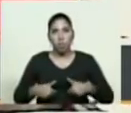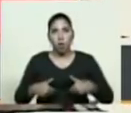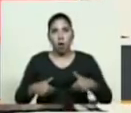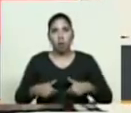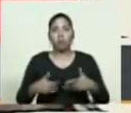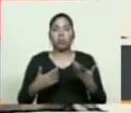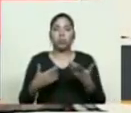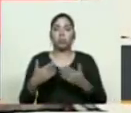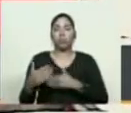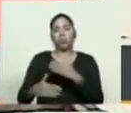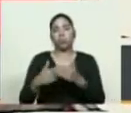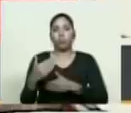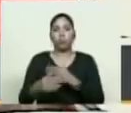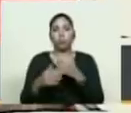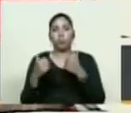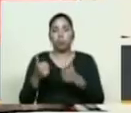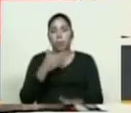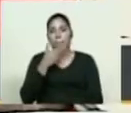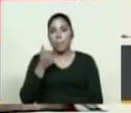mejorando los procedimientos, y